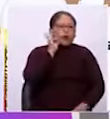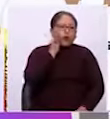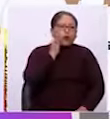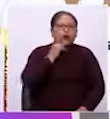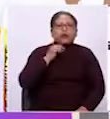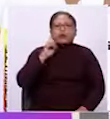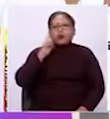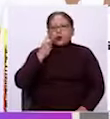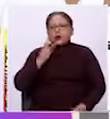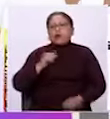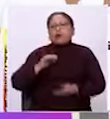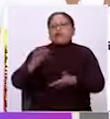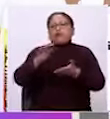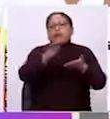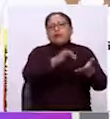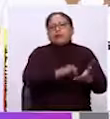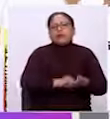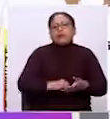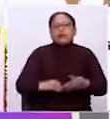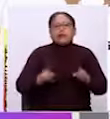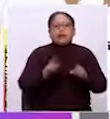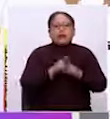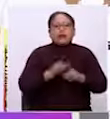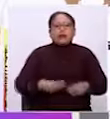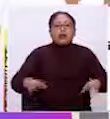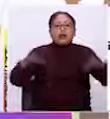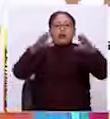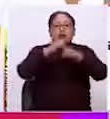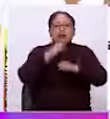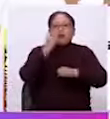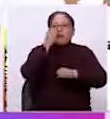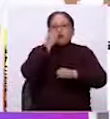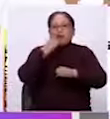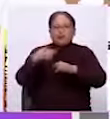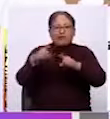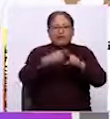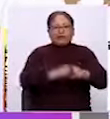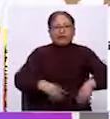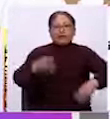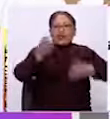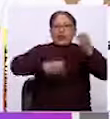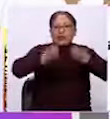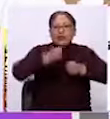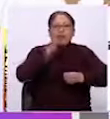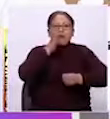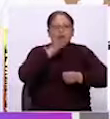verduras al subsidio no nos estamos entregando que tiene una